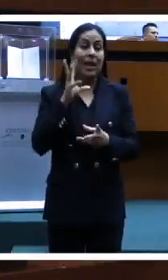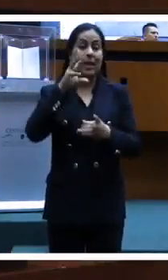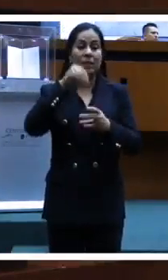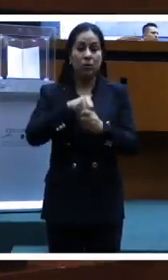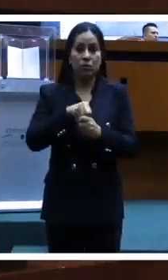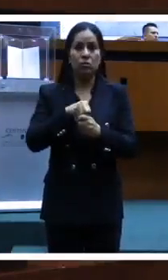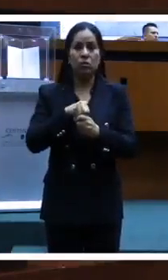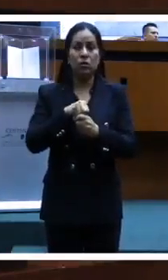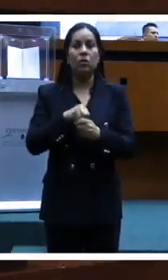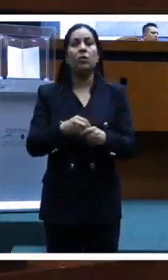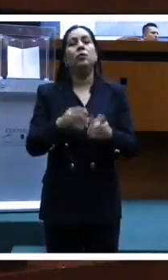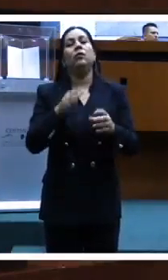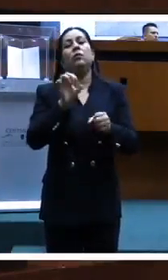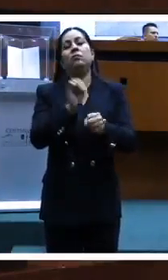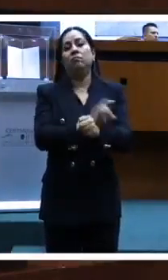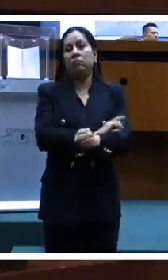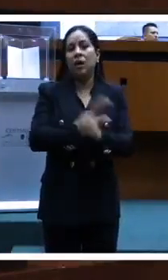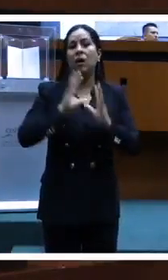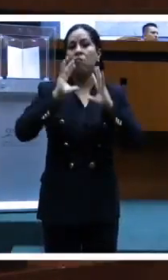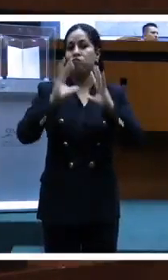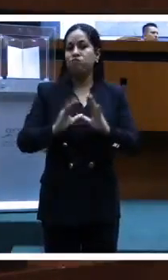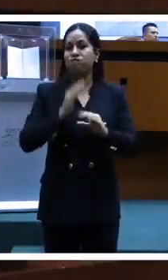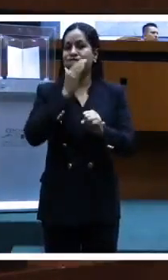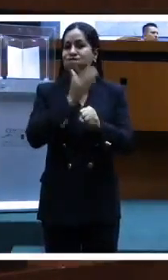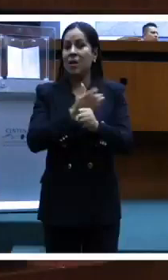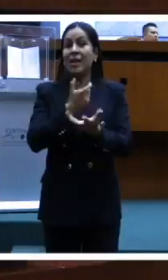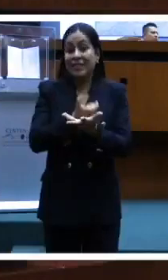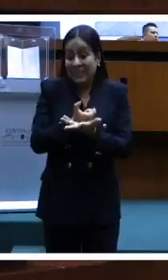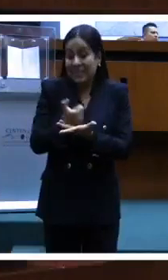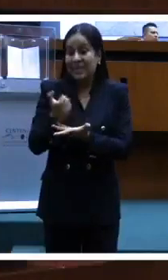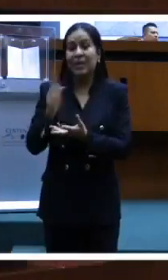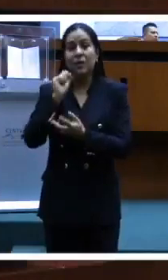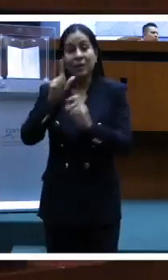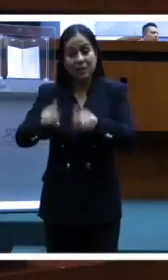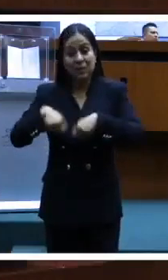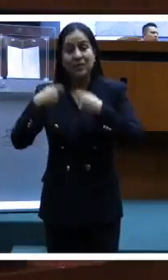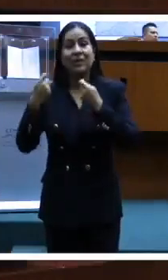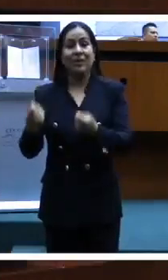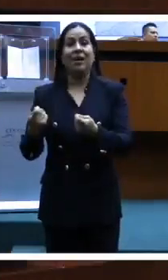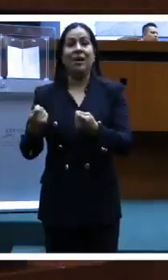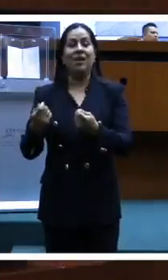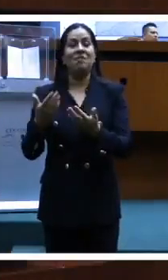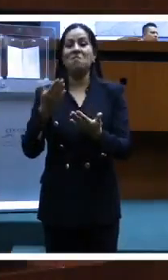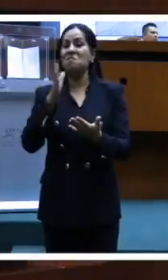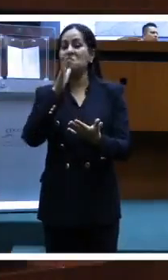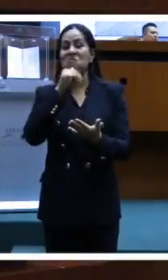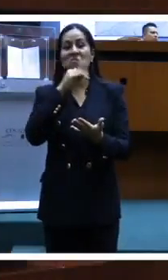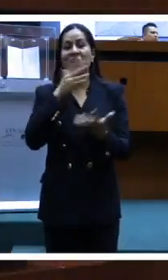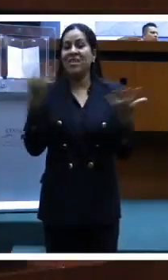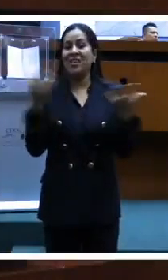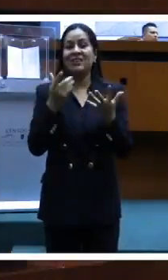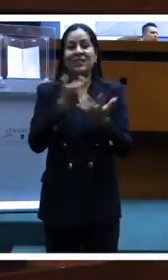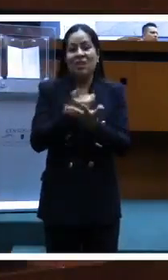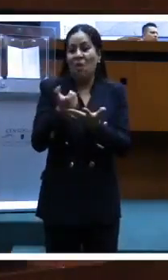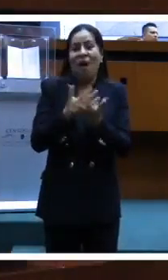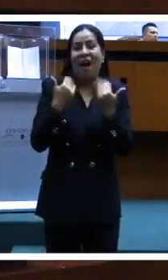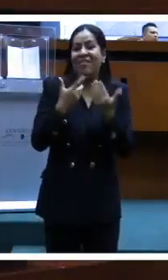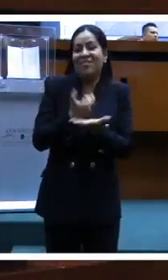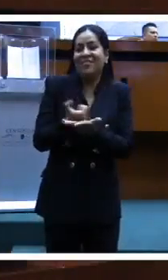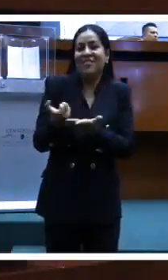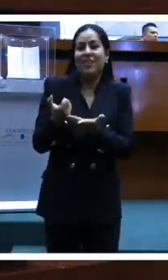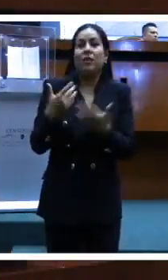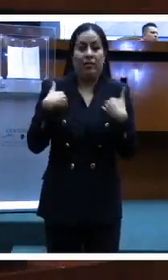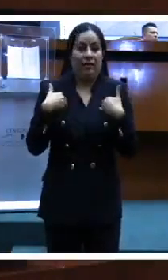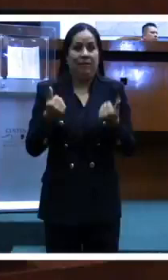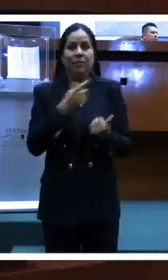inclusión, sensibilización, prevención, designar presupuesto. No se puede hacer nada si no le metes dinero y eso lo tenemos